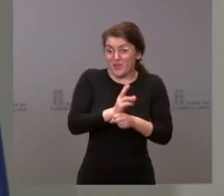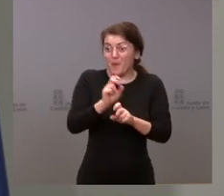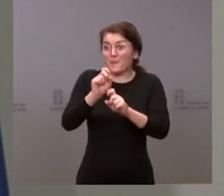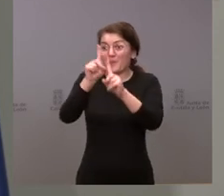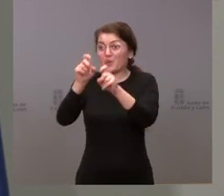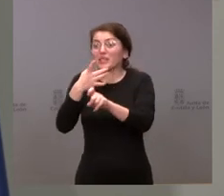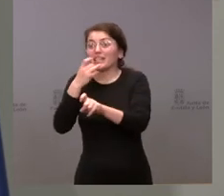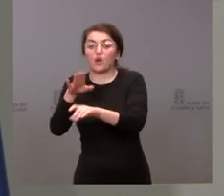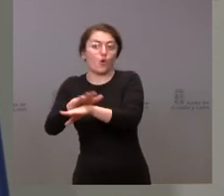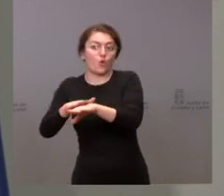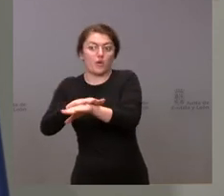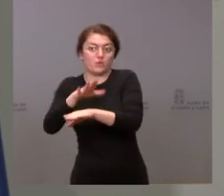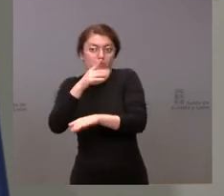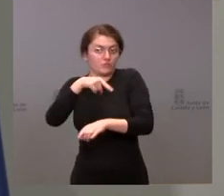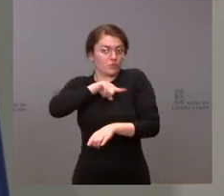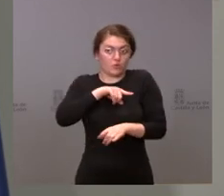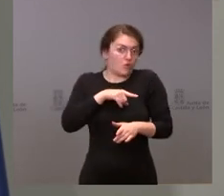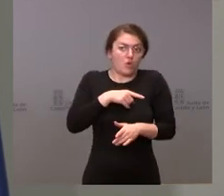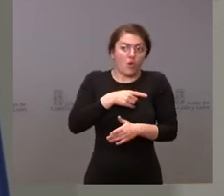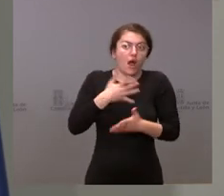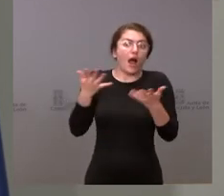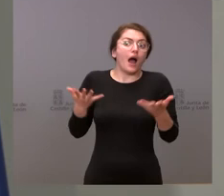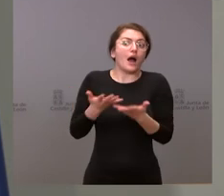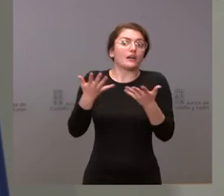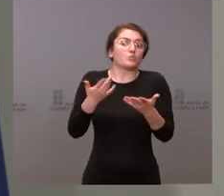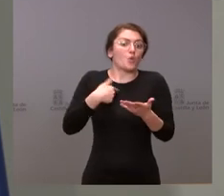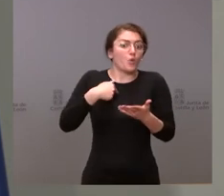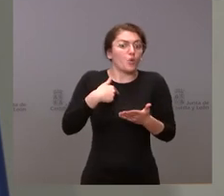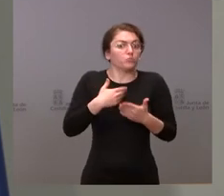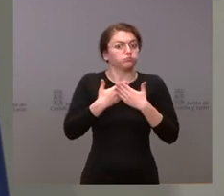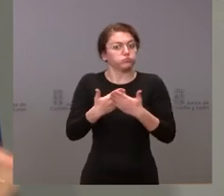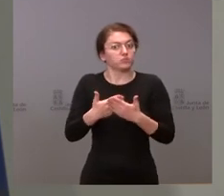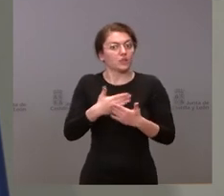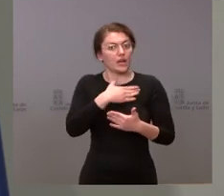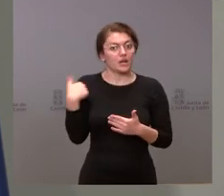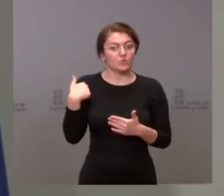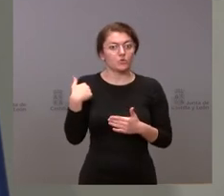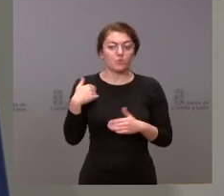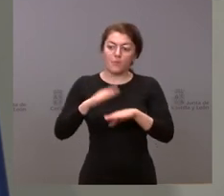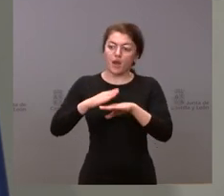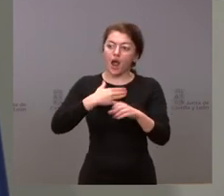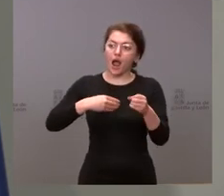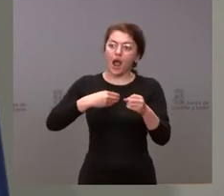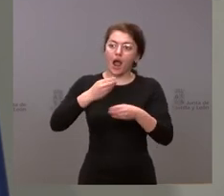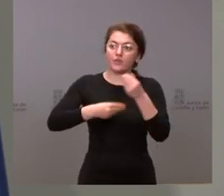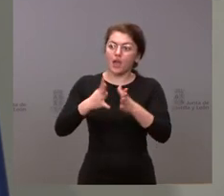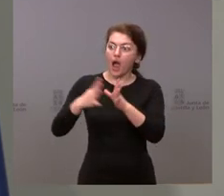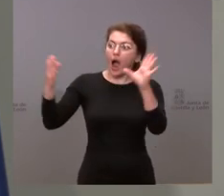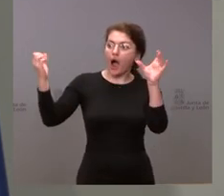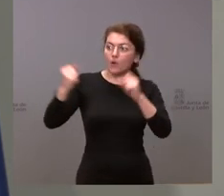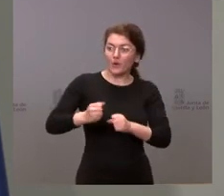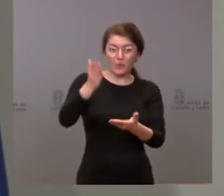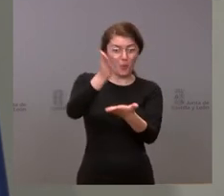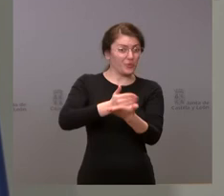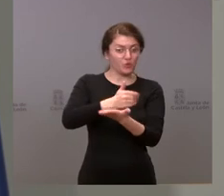dispuestos vamos con el ánimo de marat de mano tendida de intentar llegar a un acuerdo que este acuerdo sea multilateral entre todas las comunidades autónomas que en ningún caso